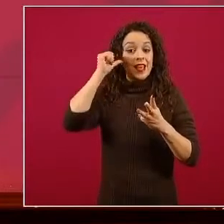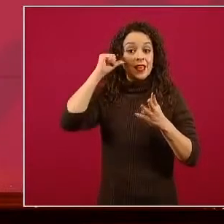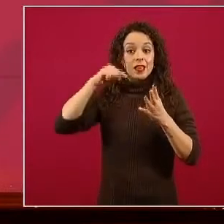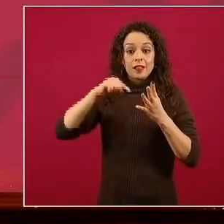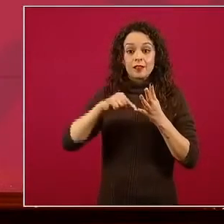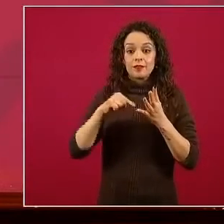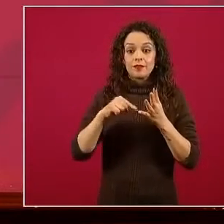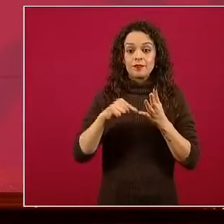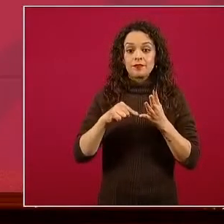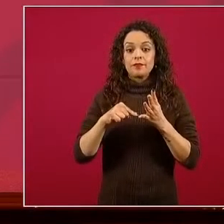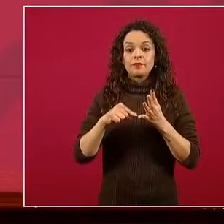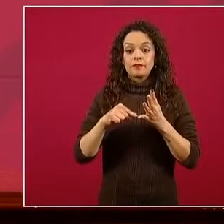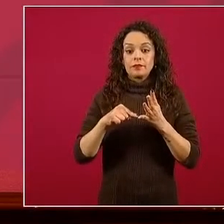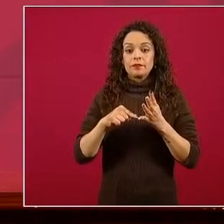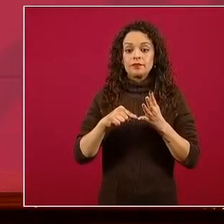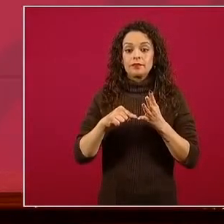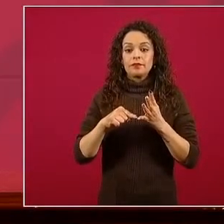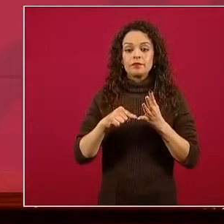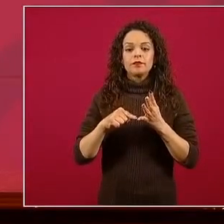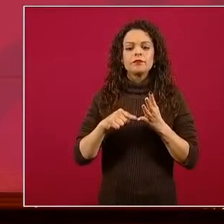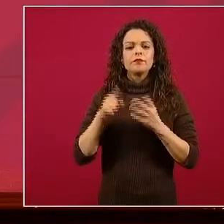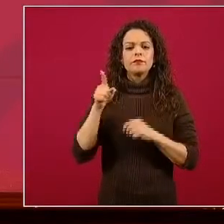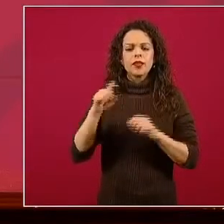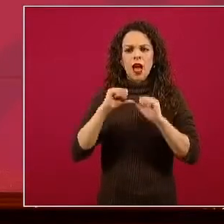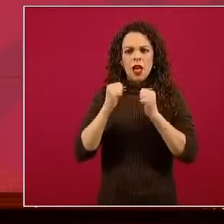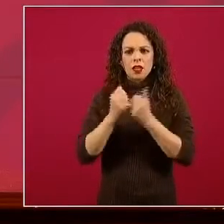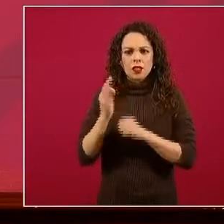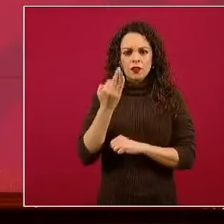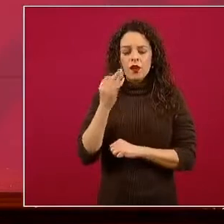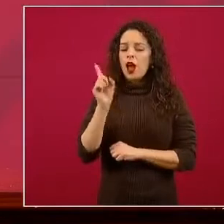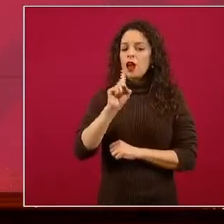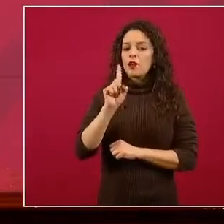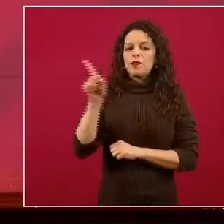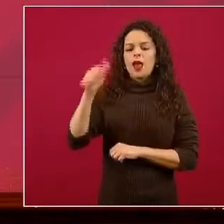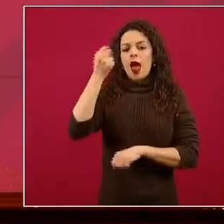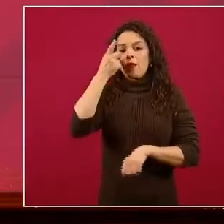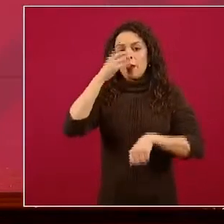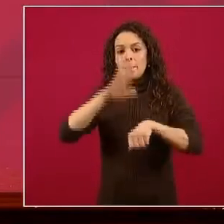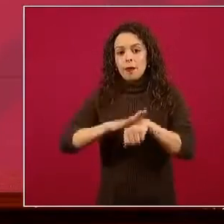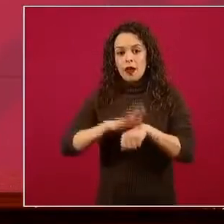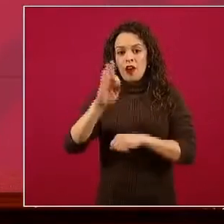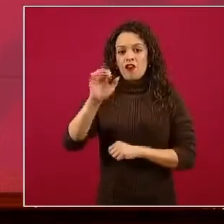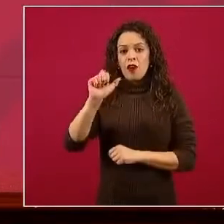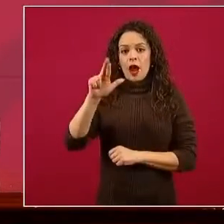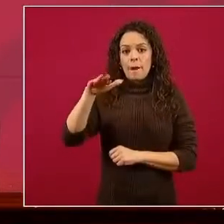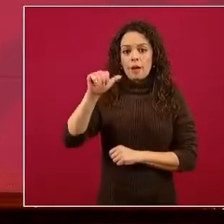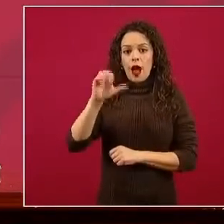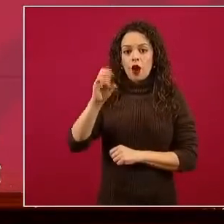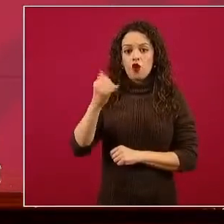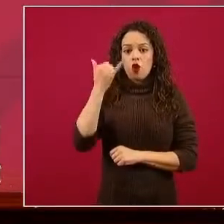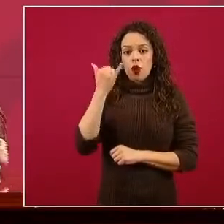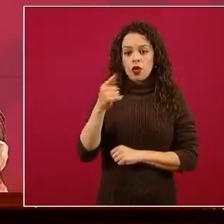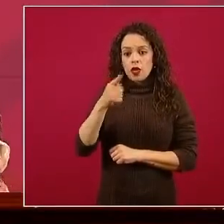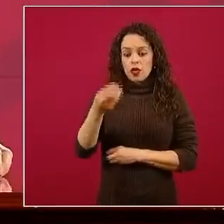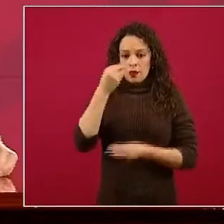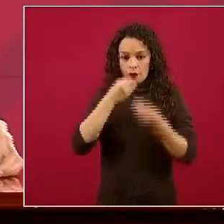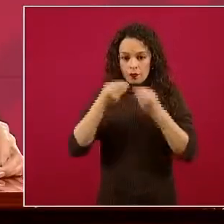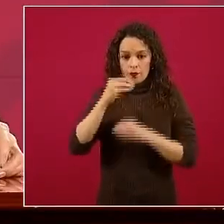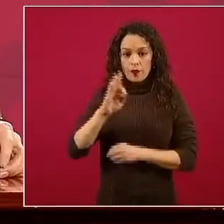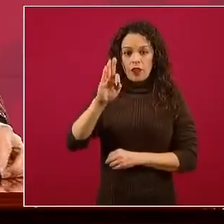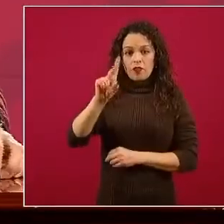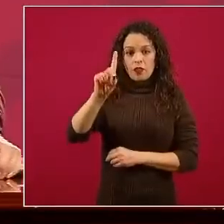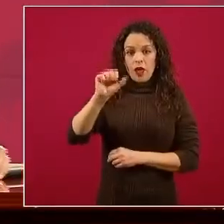la Agencia Federal, la Administración de Fármacos y Alimentos, FDA, de